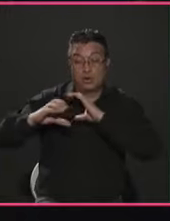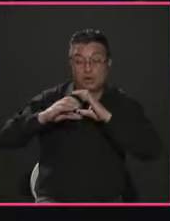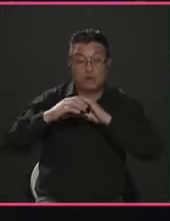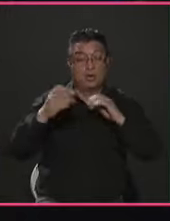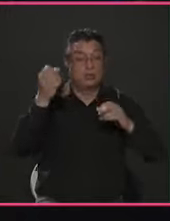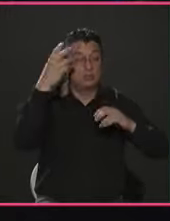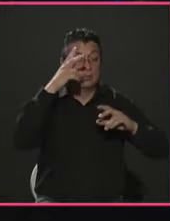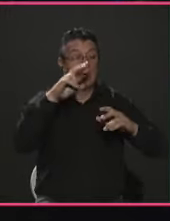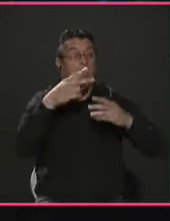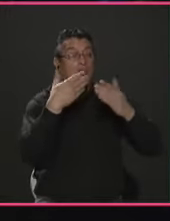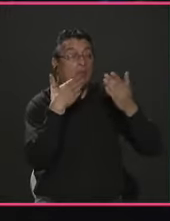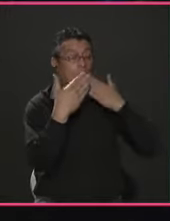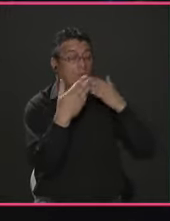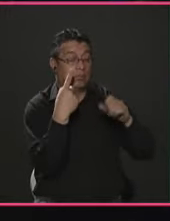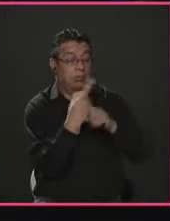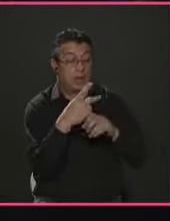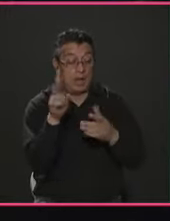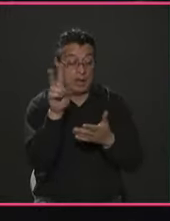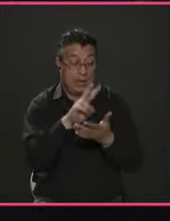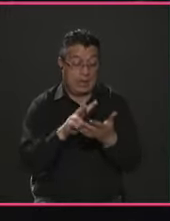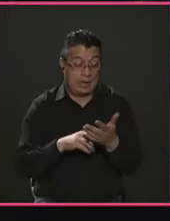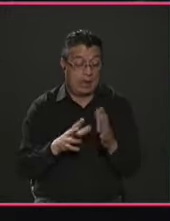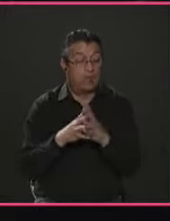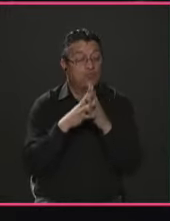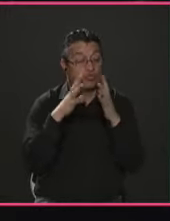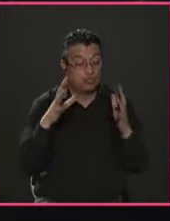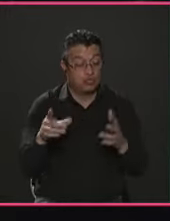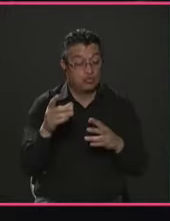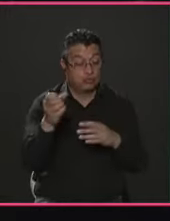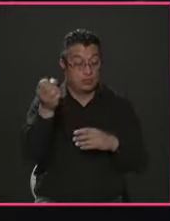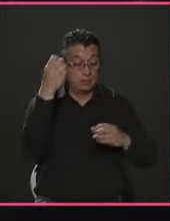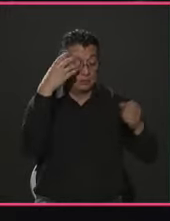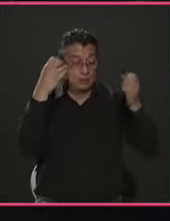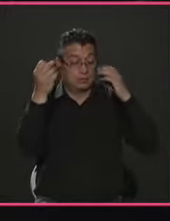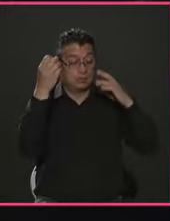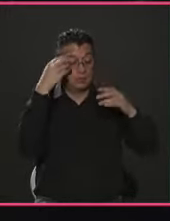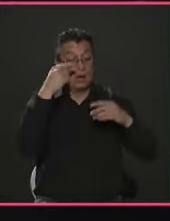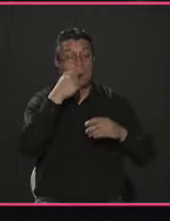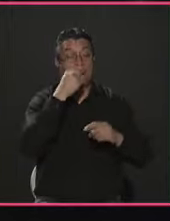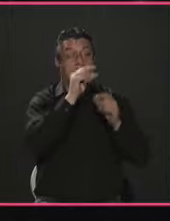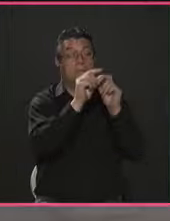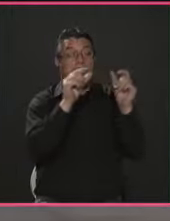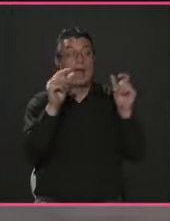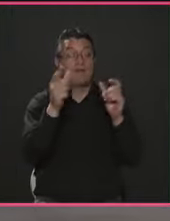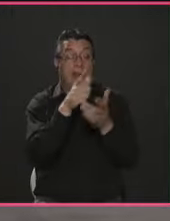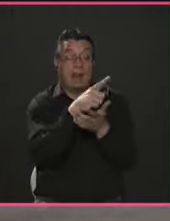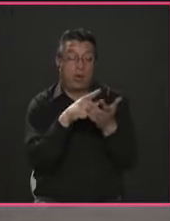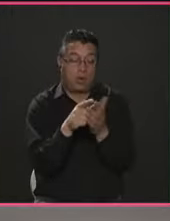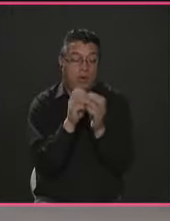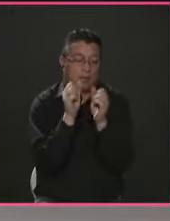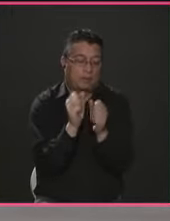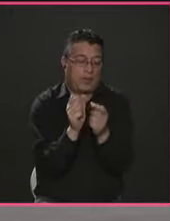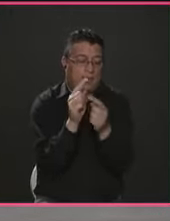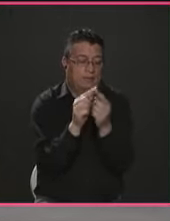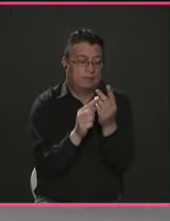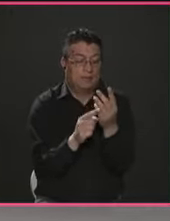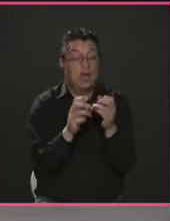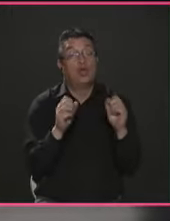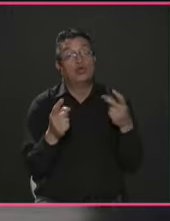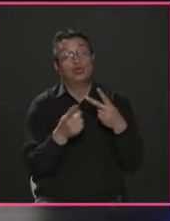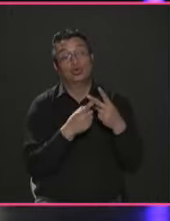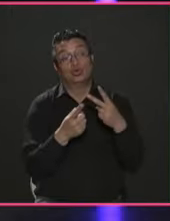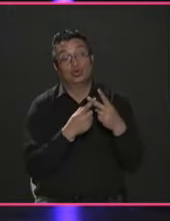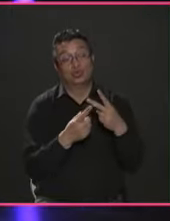hablar leyeron mucho ojo leyeron mucho y aprendieron ciertos patrones del lenguaje esa una posibilidad una de las tantas segunda